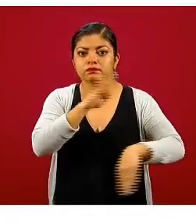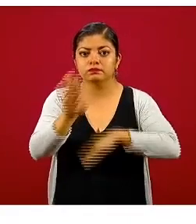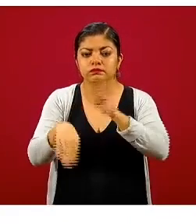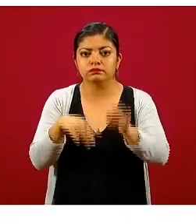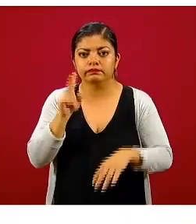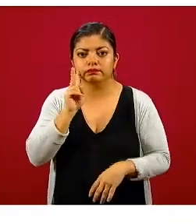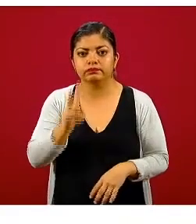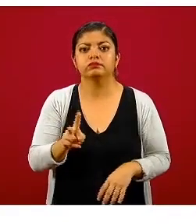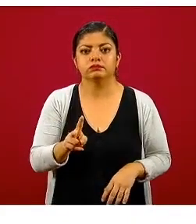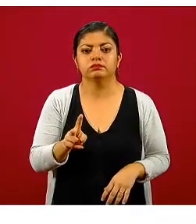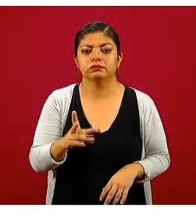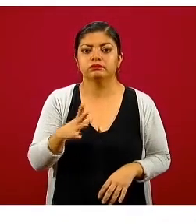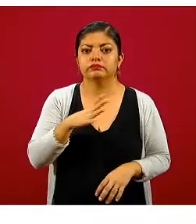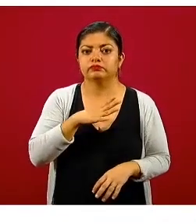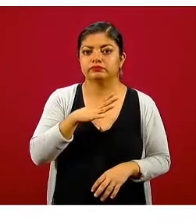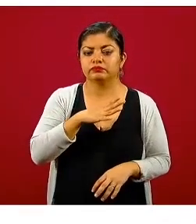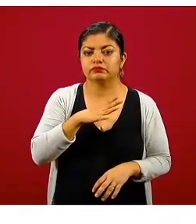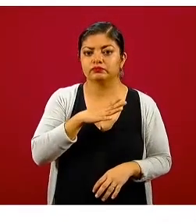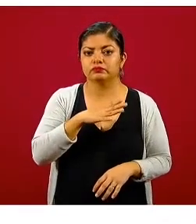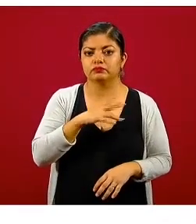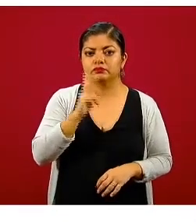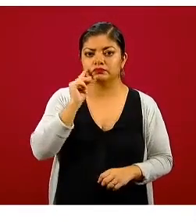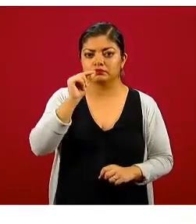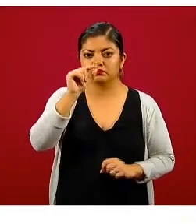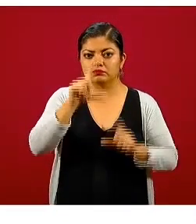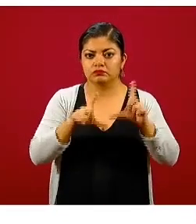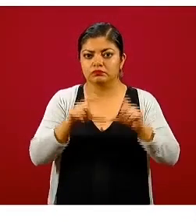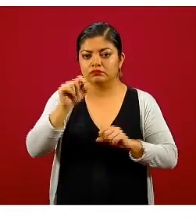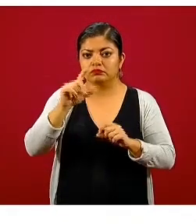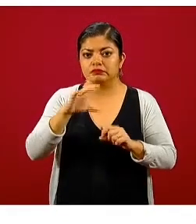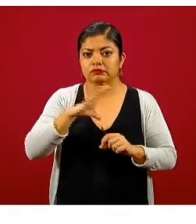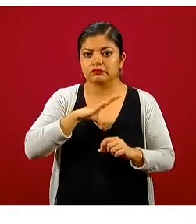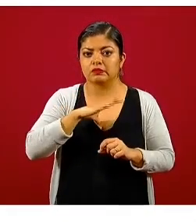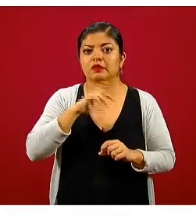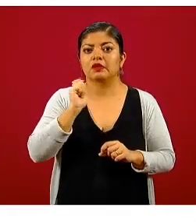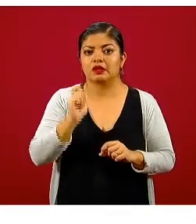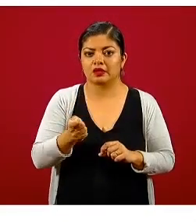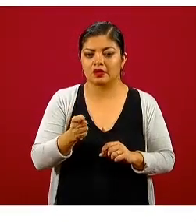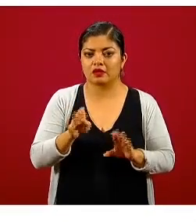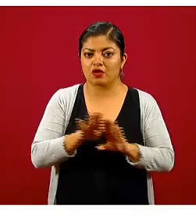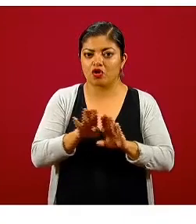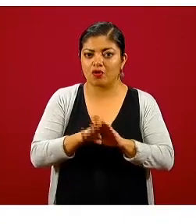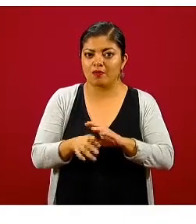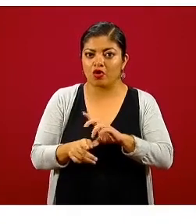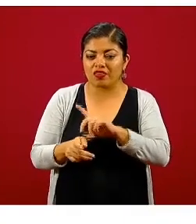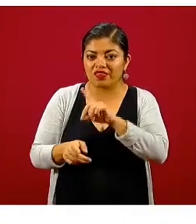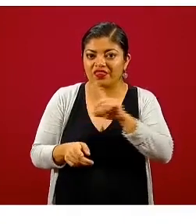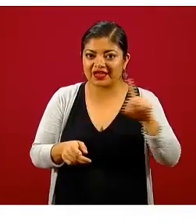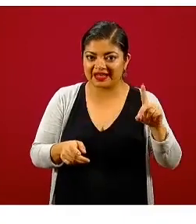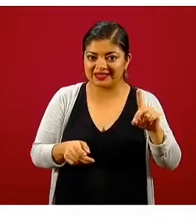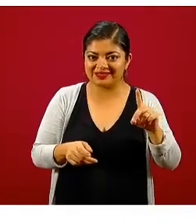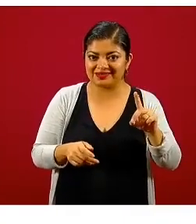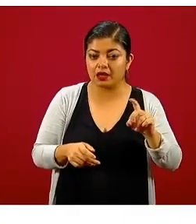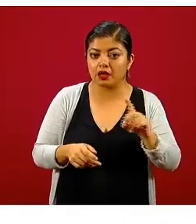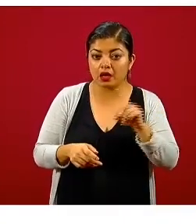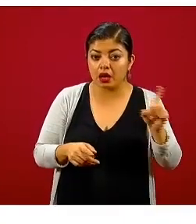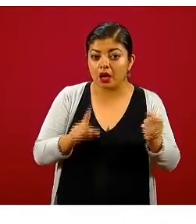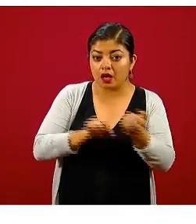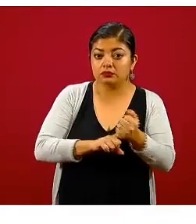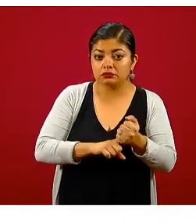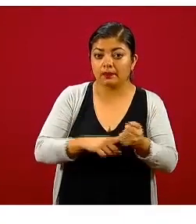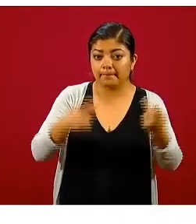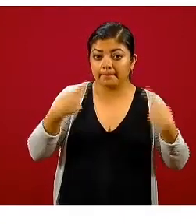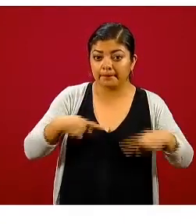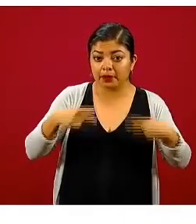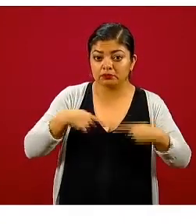cómo las barras se mueven hacia la derecha, lo que es claramente nos habla de que las personas